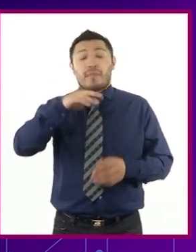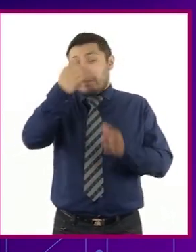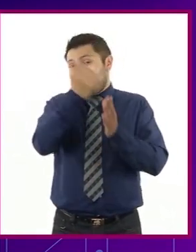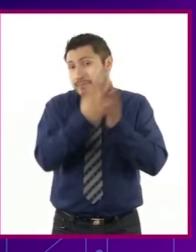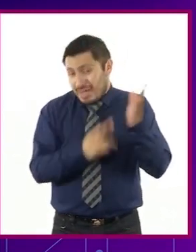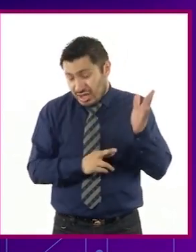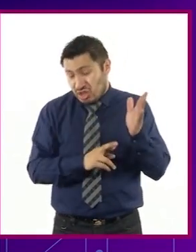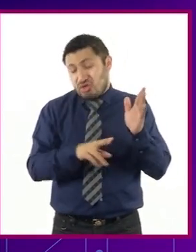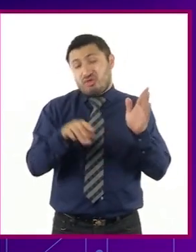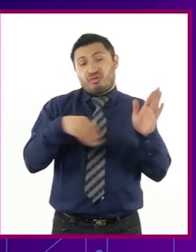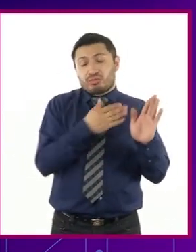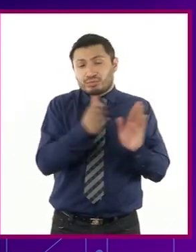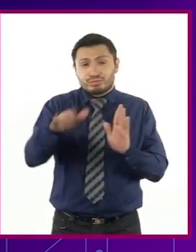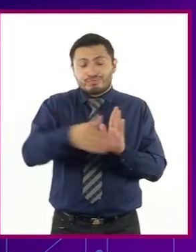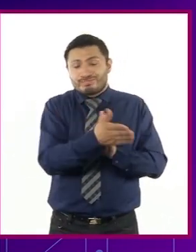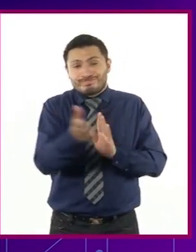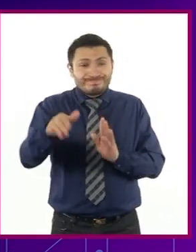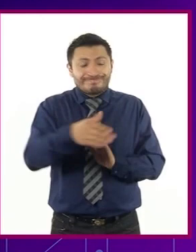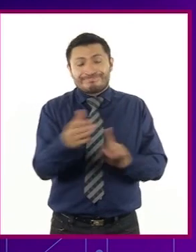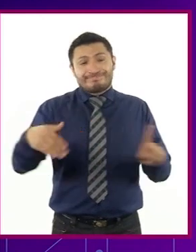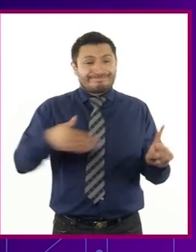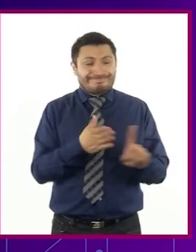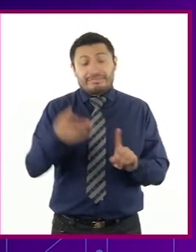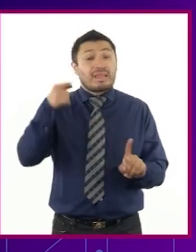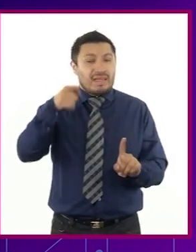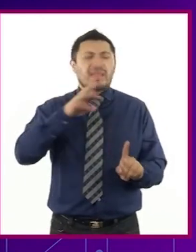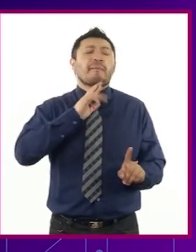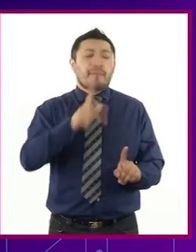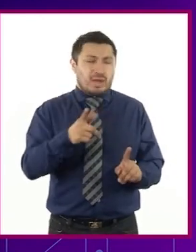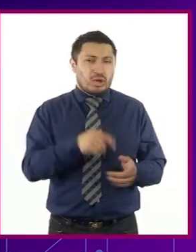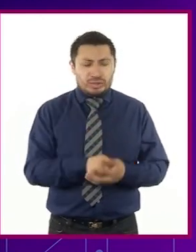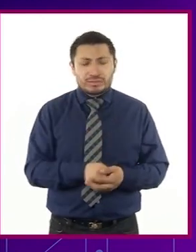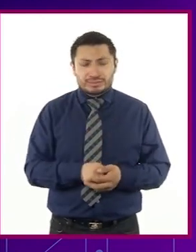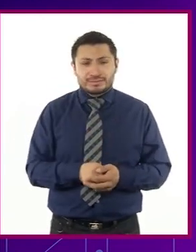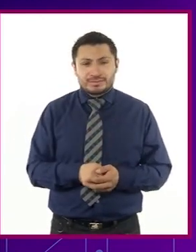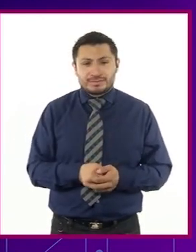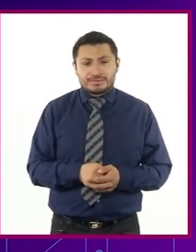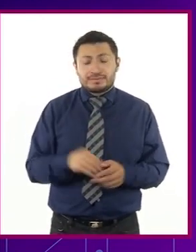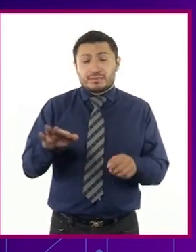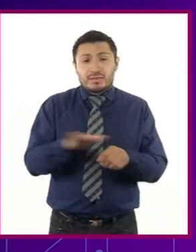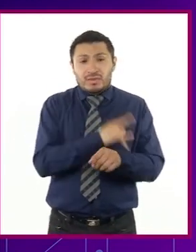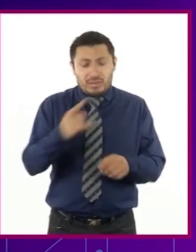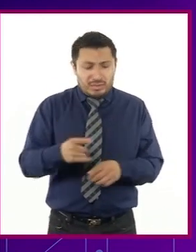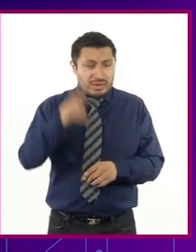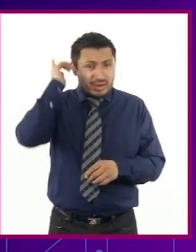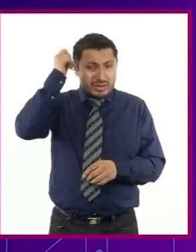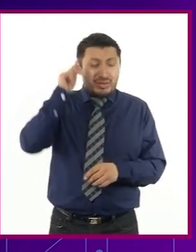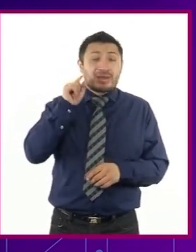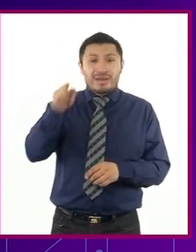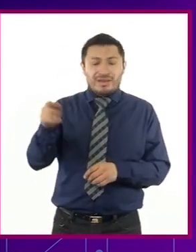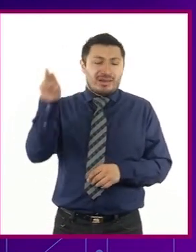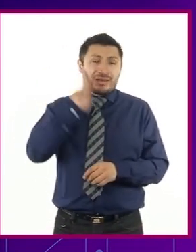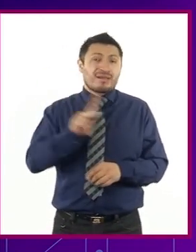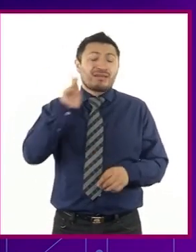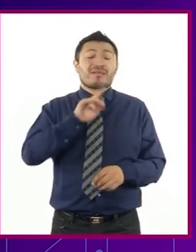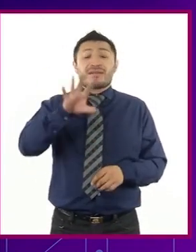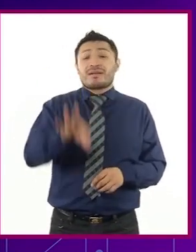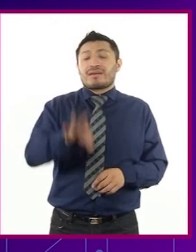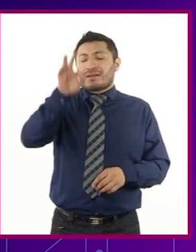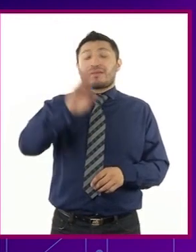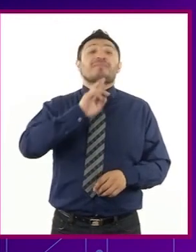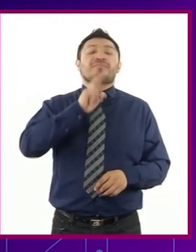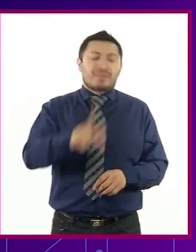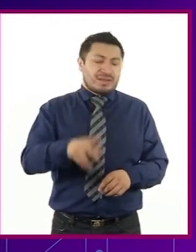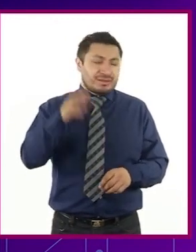o variabilidad en su desempeño, que es deseable en este caso, porque se espera que sus resultados en las pruebas de selección